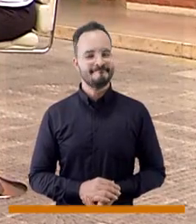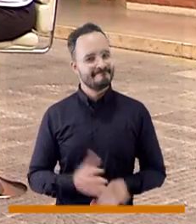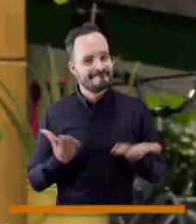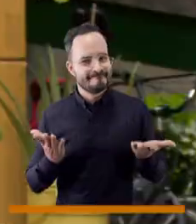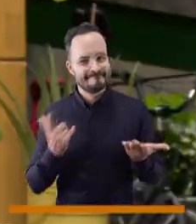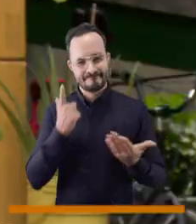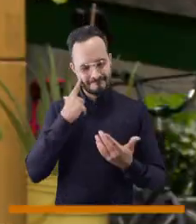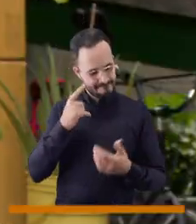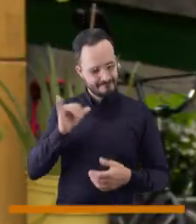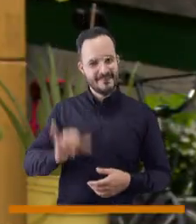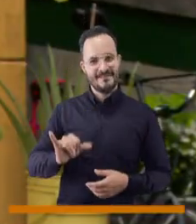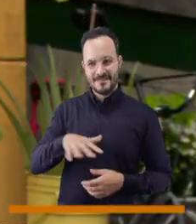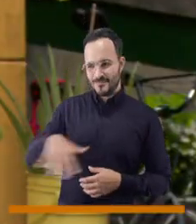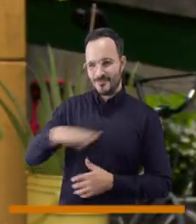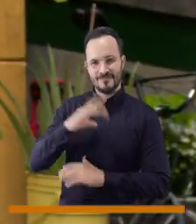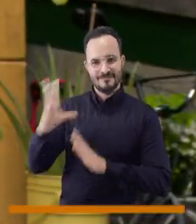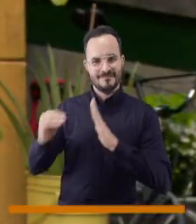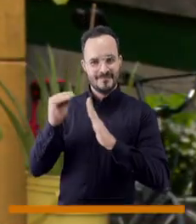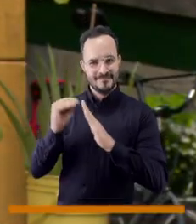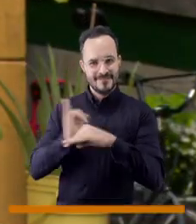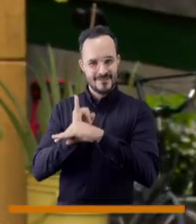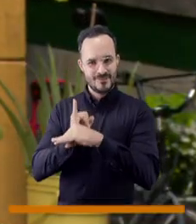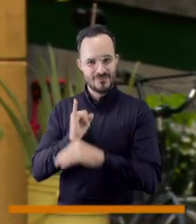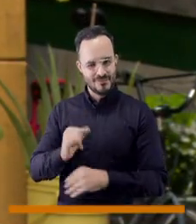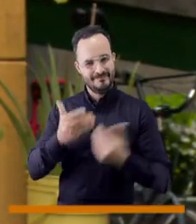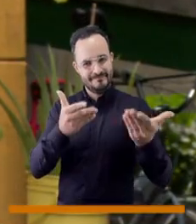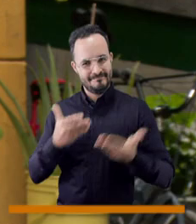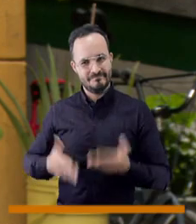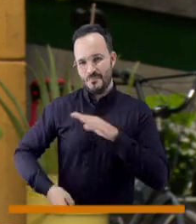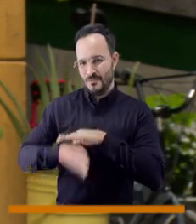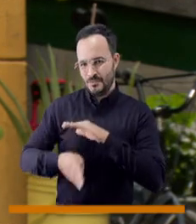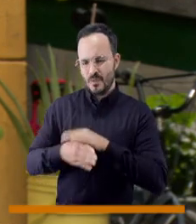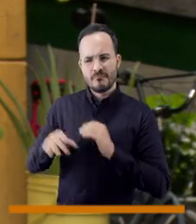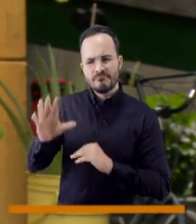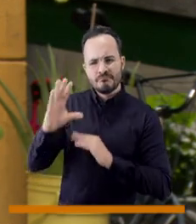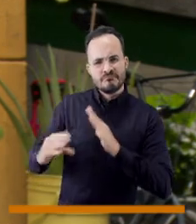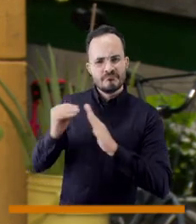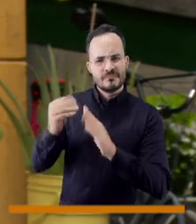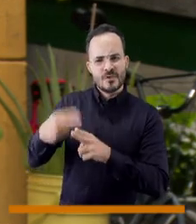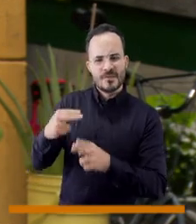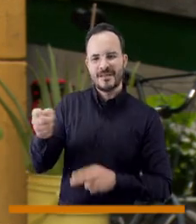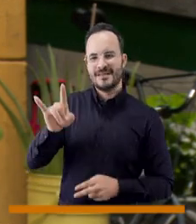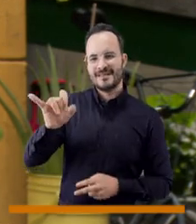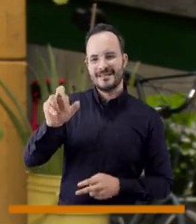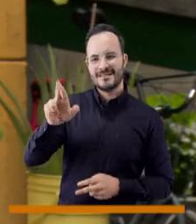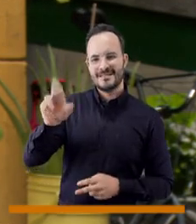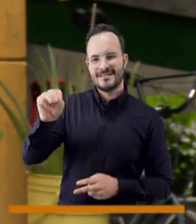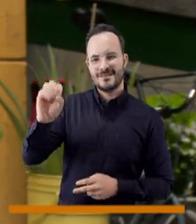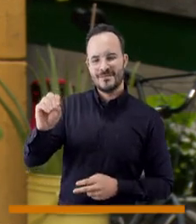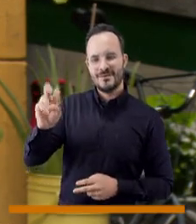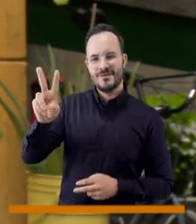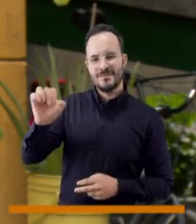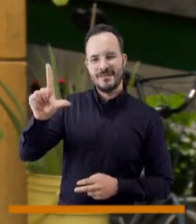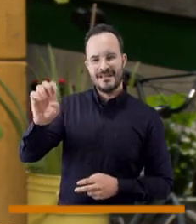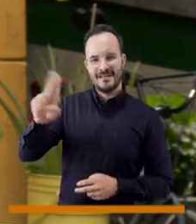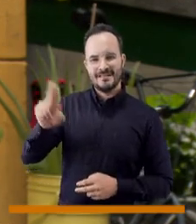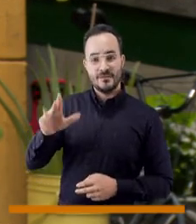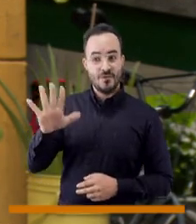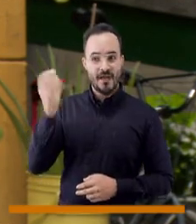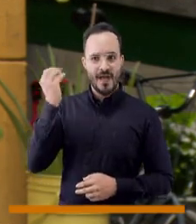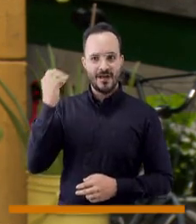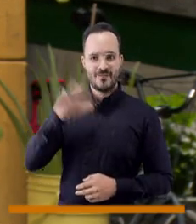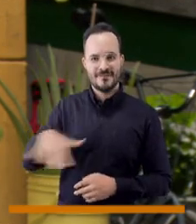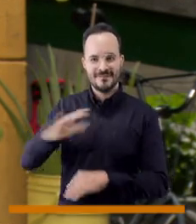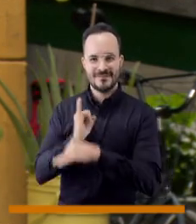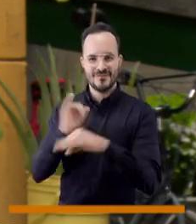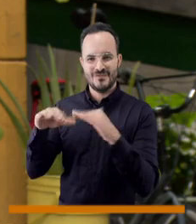Y nosotros continuamos desde la institución Maestro Guillermo Vélez, desde Aranjuez, un centro